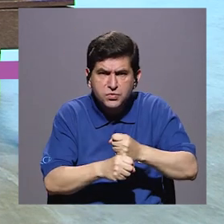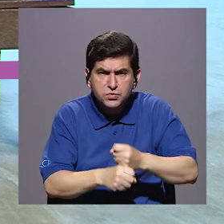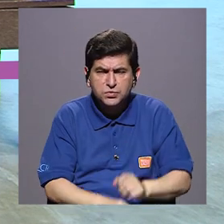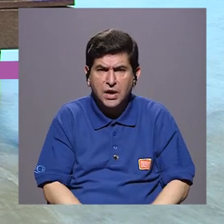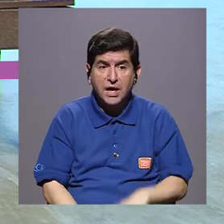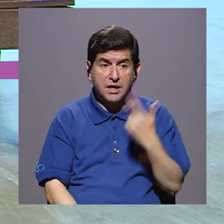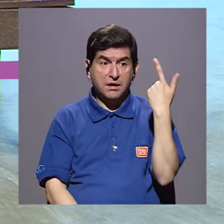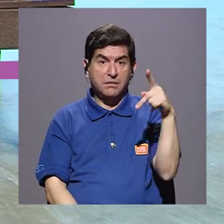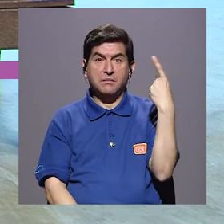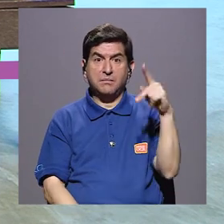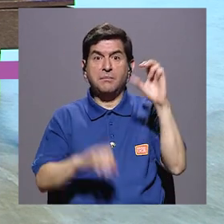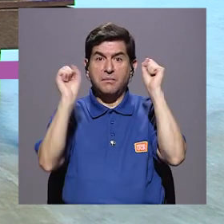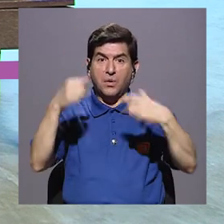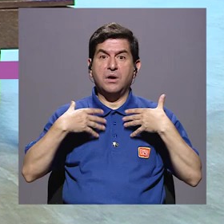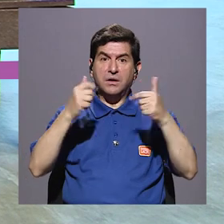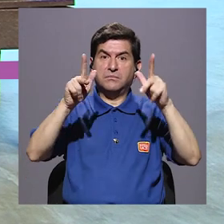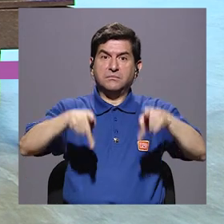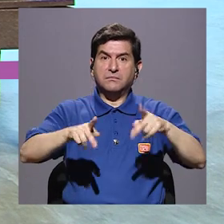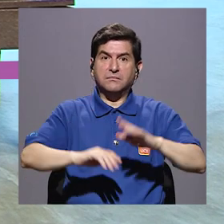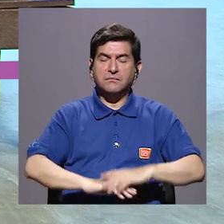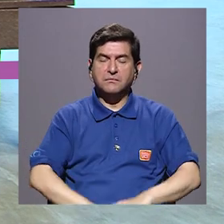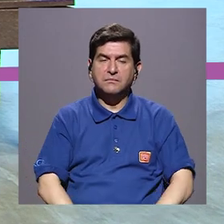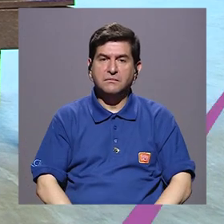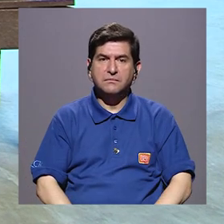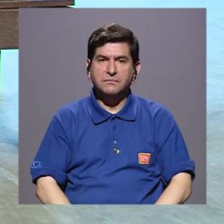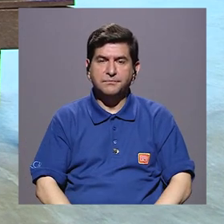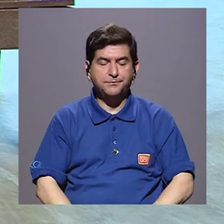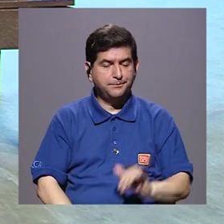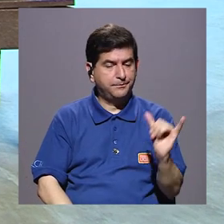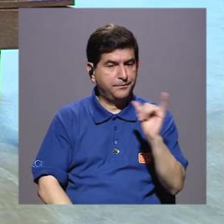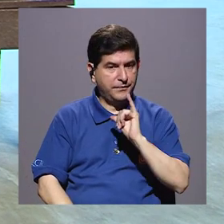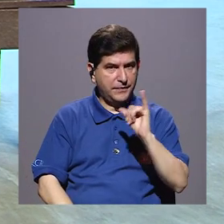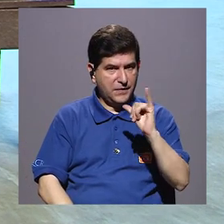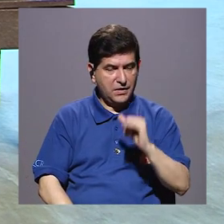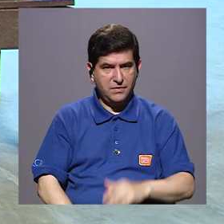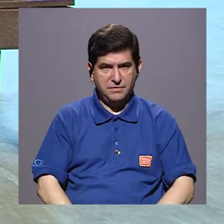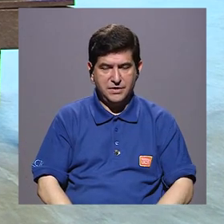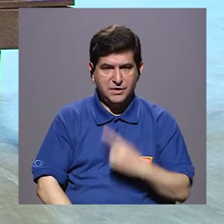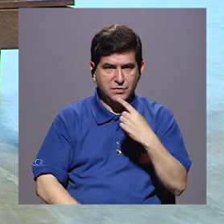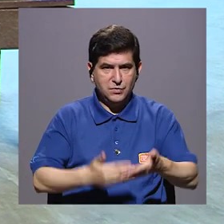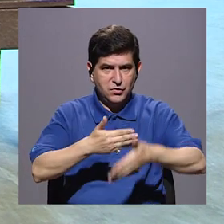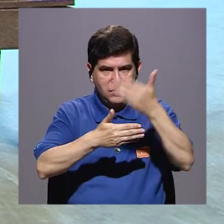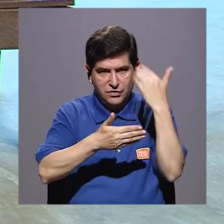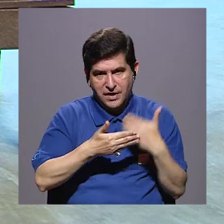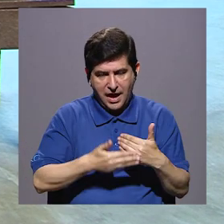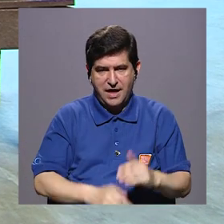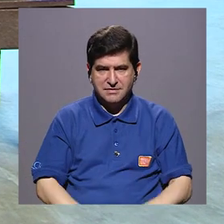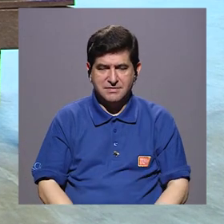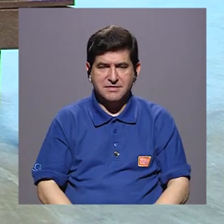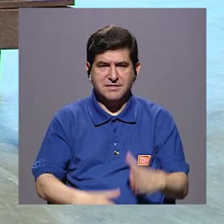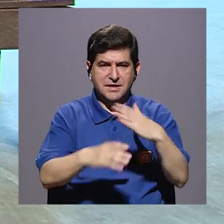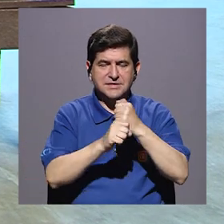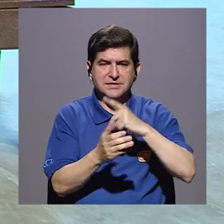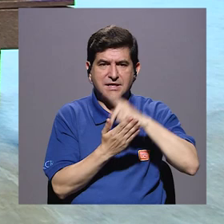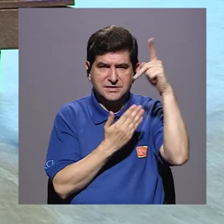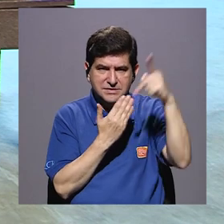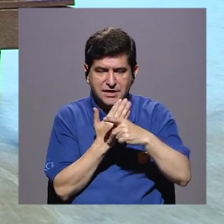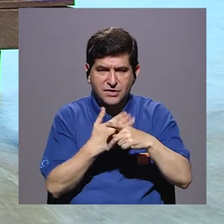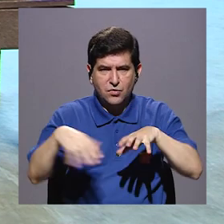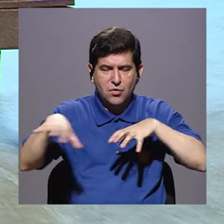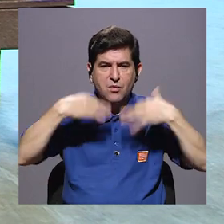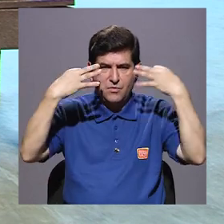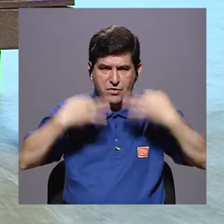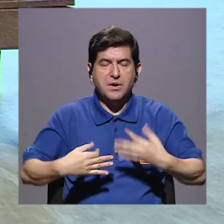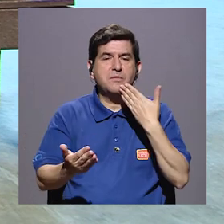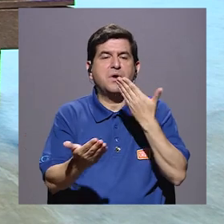y más bien puede poner en riesgo la salud de las personas. Entonces, de igual manera, como le indiqué, si se va a realizar un programita de